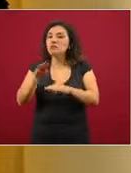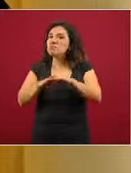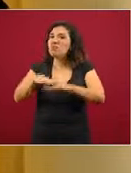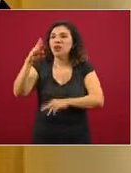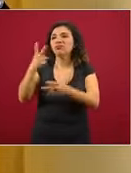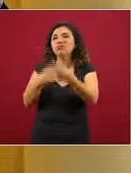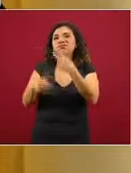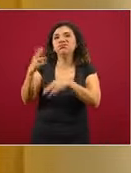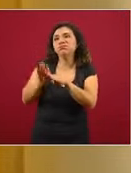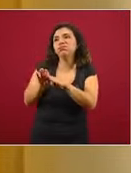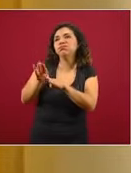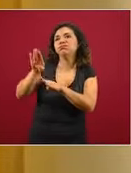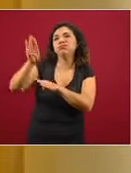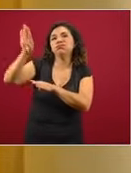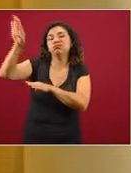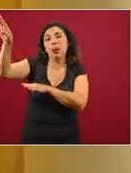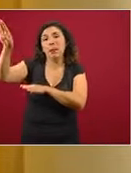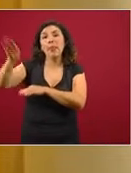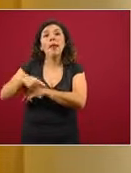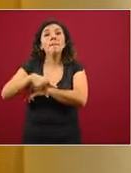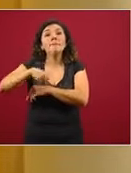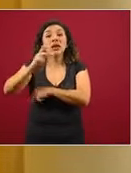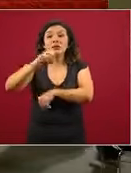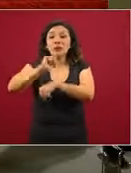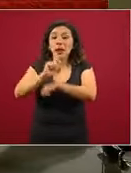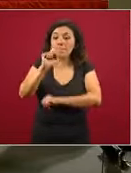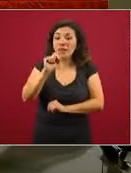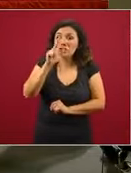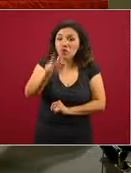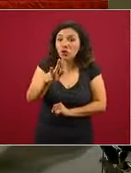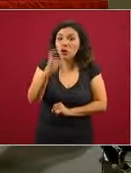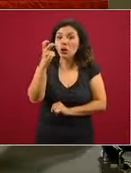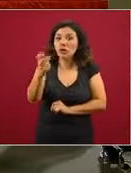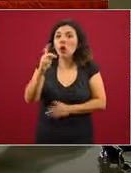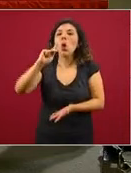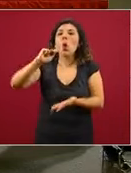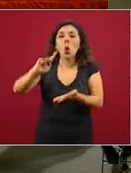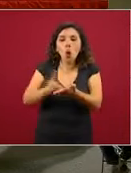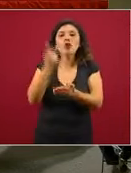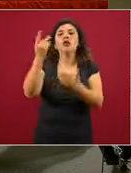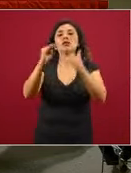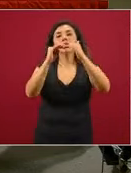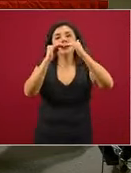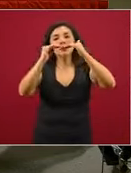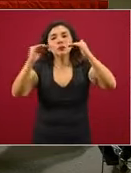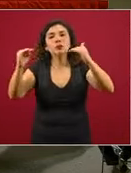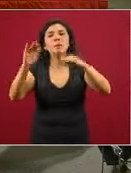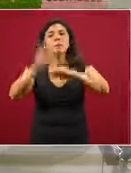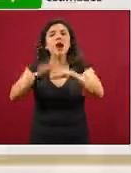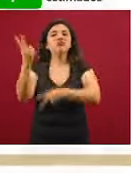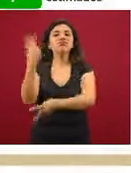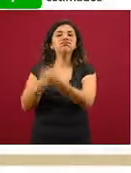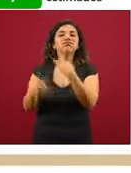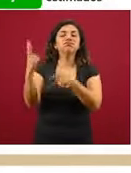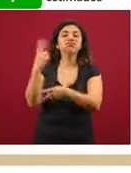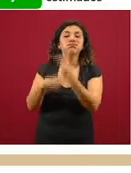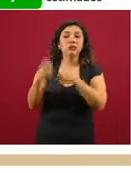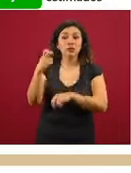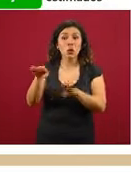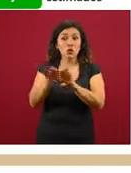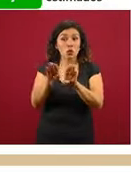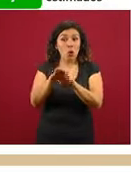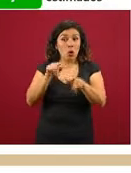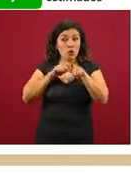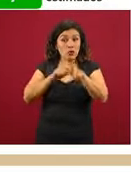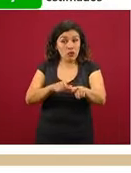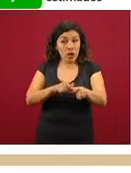se mantiene alta, pero a partir de la semana 28 esta nuevamente vuelve a incrementarse, es decir, esta meseta en vez